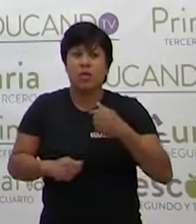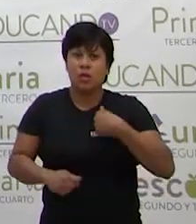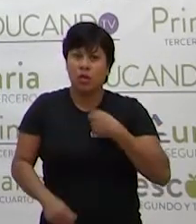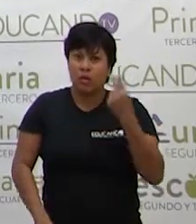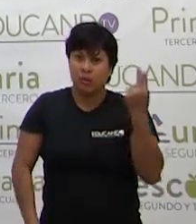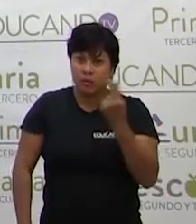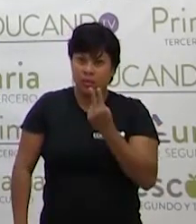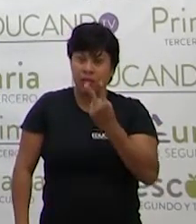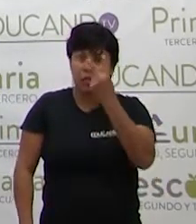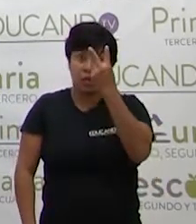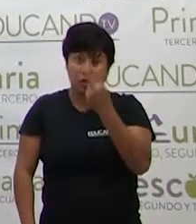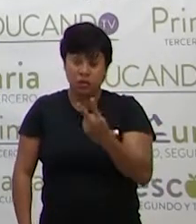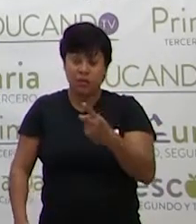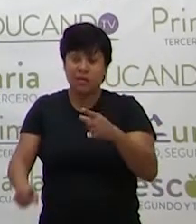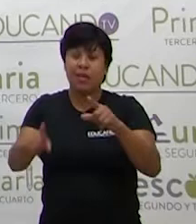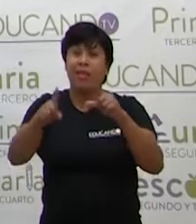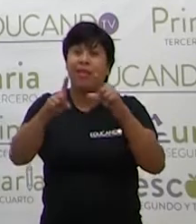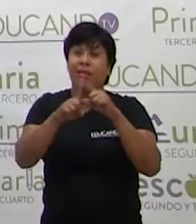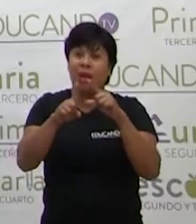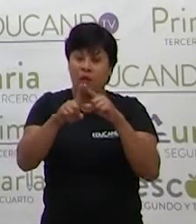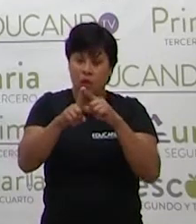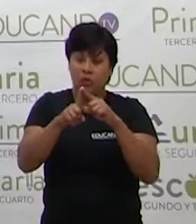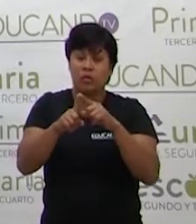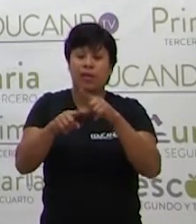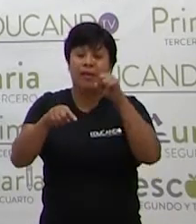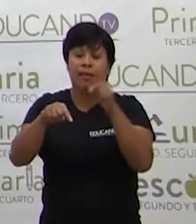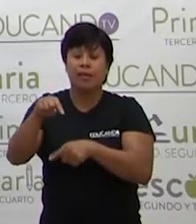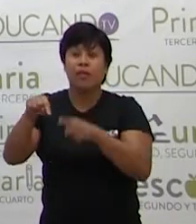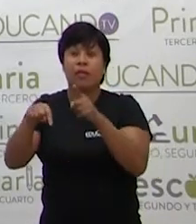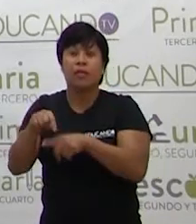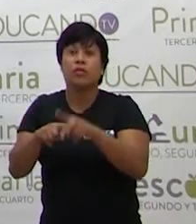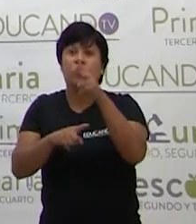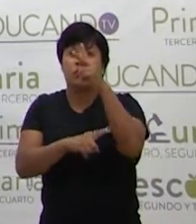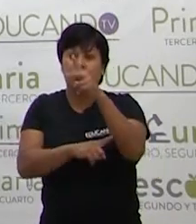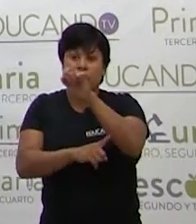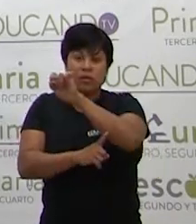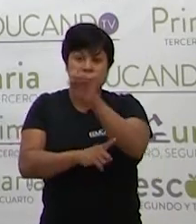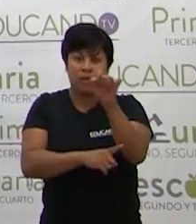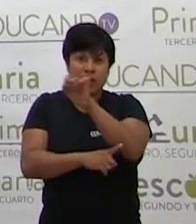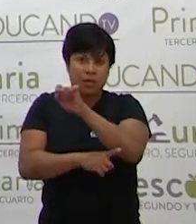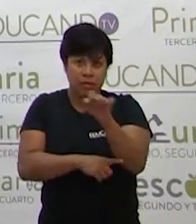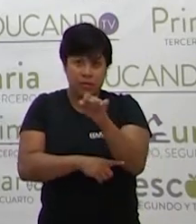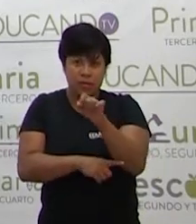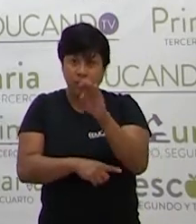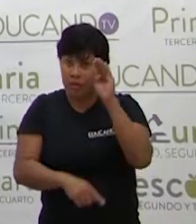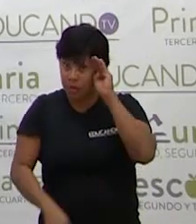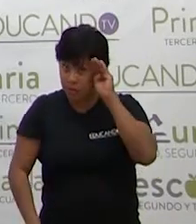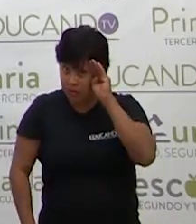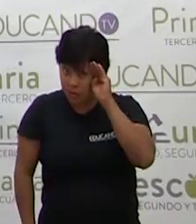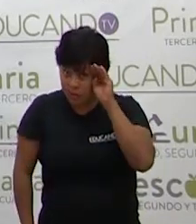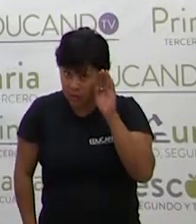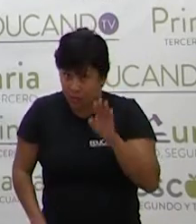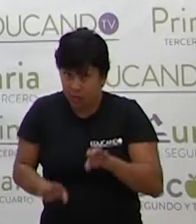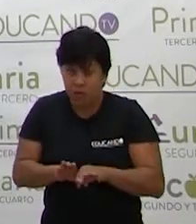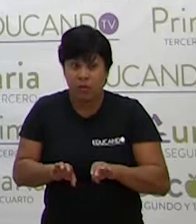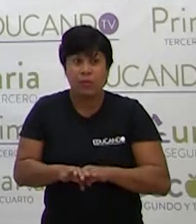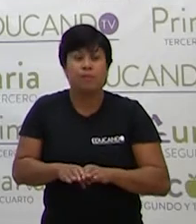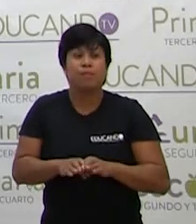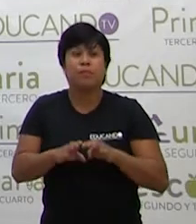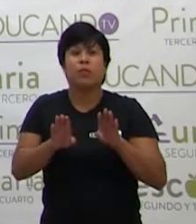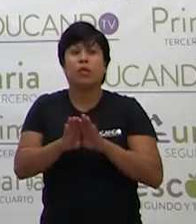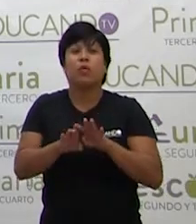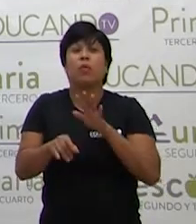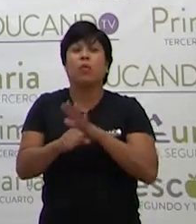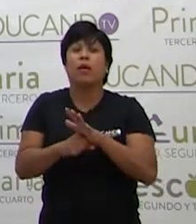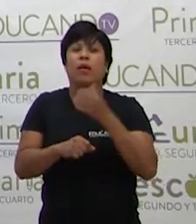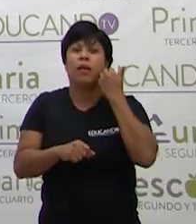dos triángulos equiláteros quitando solo dos líneas. ¿Ya pensaste cómo? ¿Cuáles